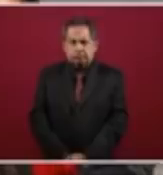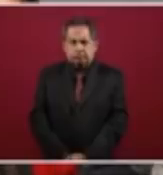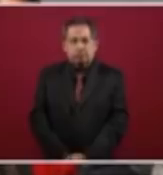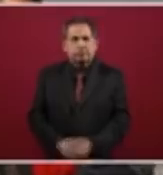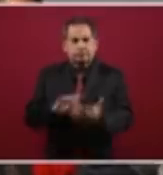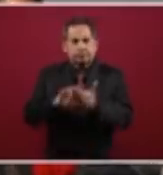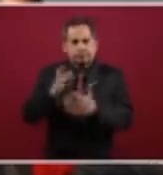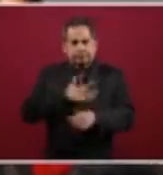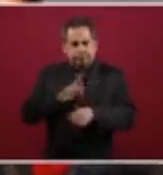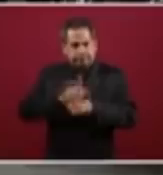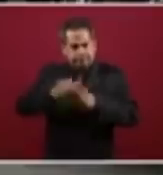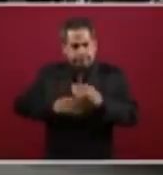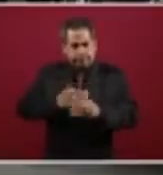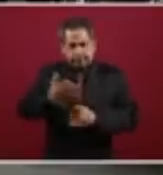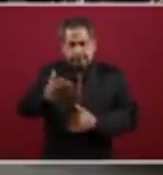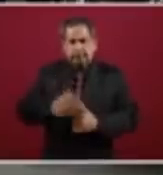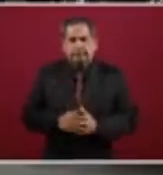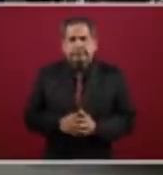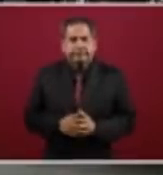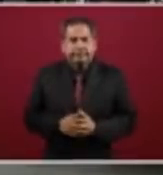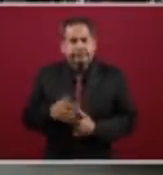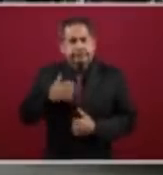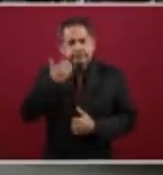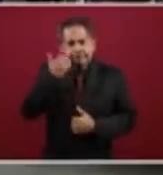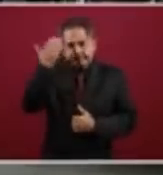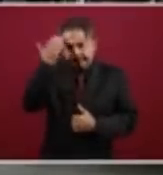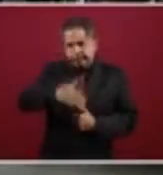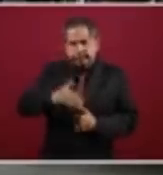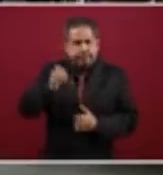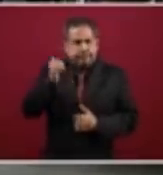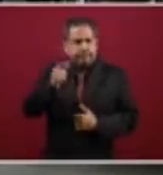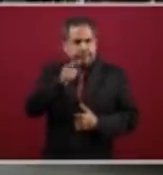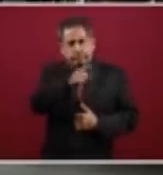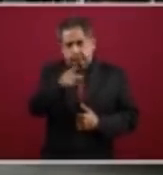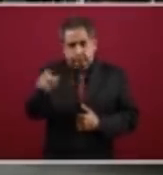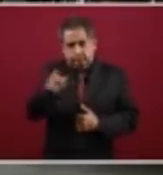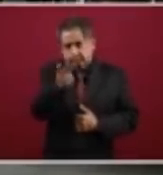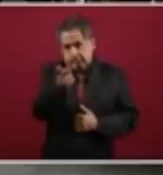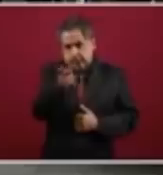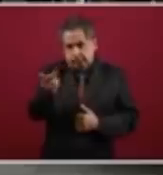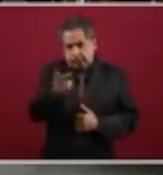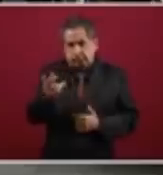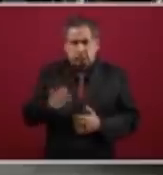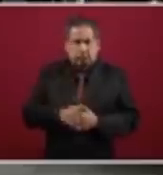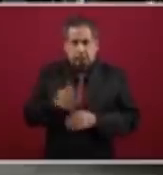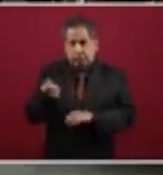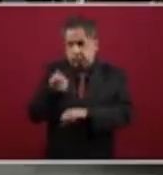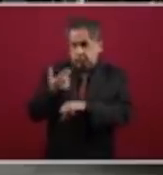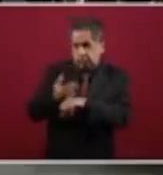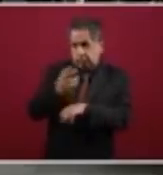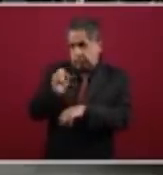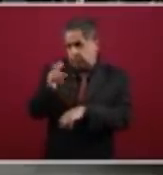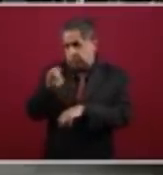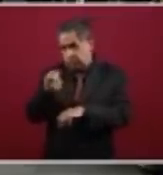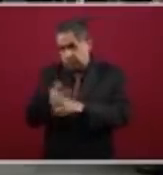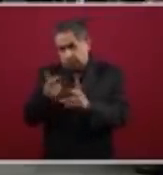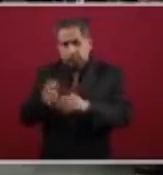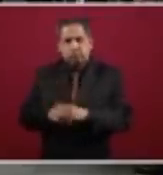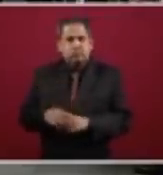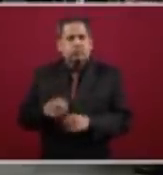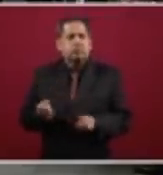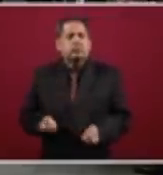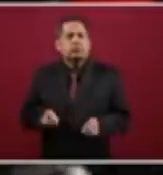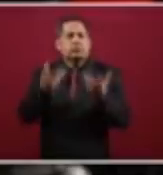Gracias, buenos días a todos. Me gustaría saber, cualquiera de, ya sea la jefa de gobierno o la secretaria o subsecretaria, el monto de